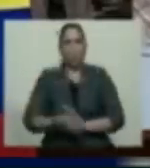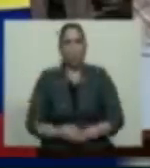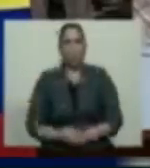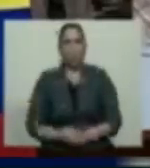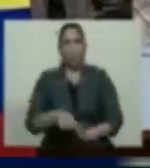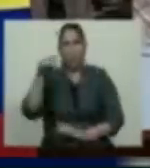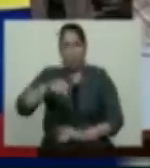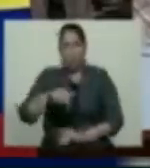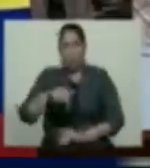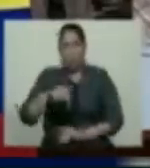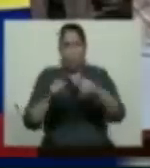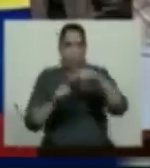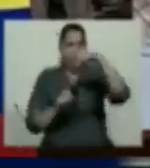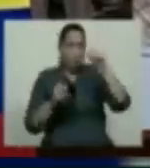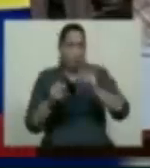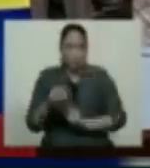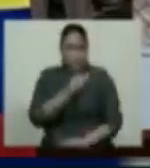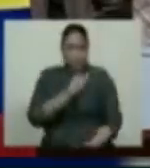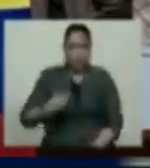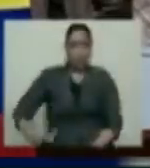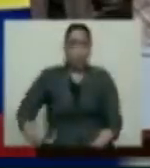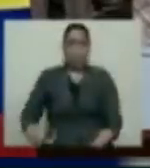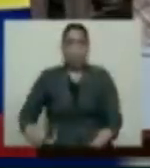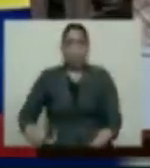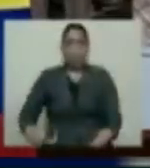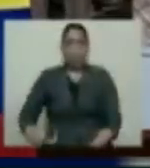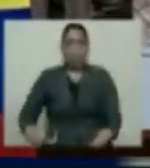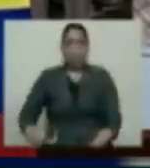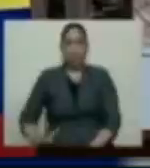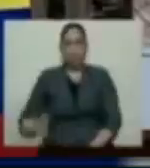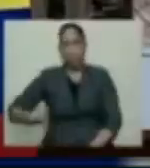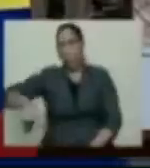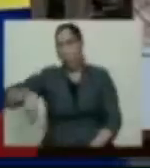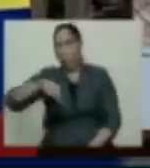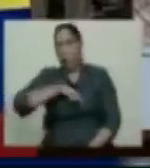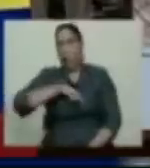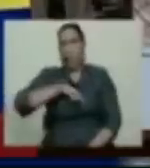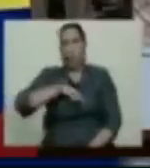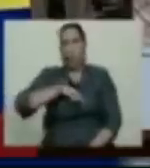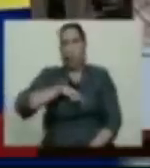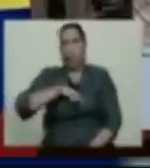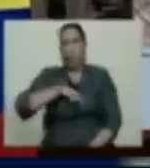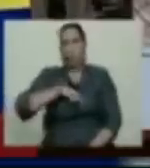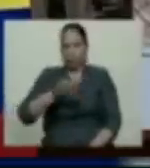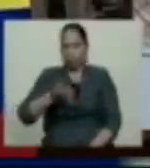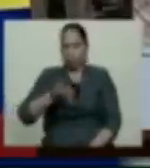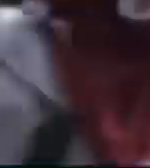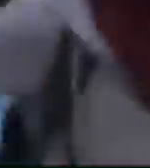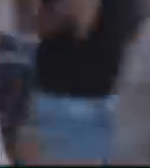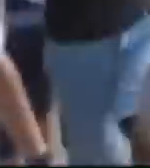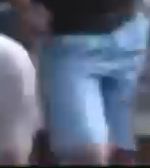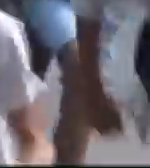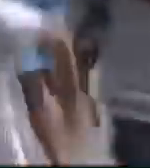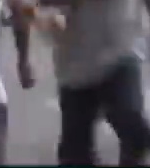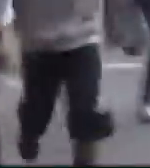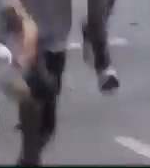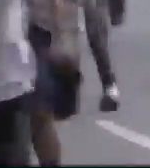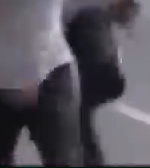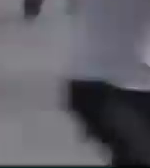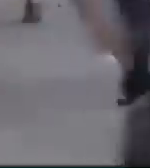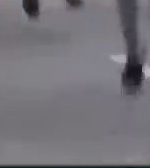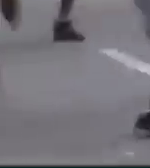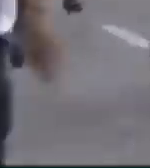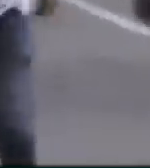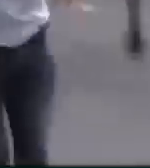eso claro. Sería una avanzada. Hay que ver, de su apuesta. Exacto. ¿No? ¿Qué hace el gobierno del presidente Macri? Claro.